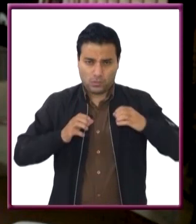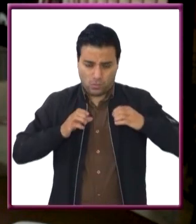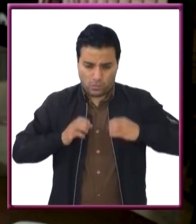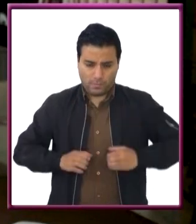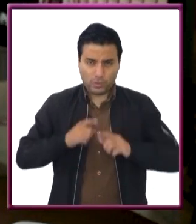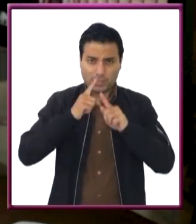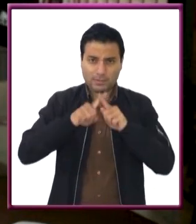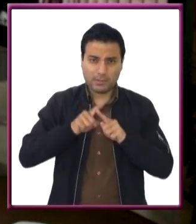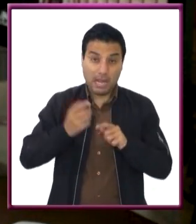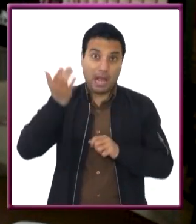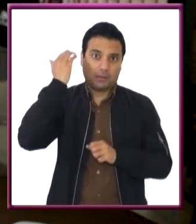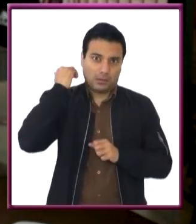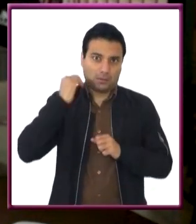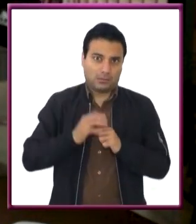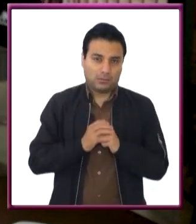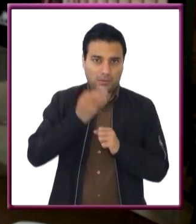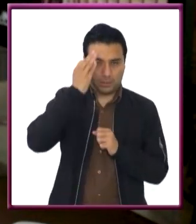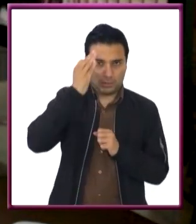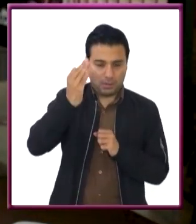estaban prohibidos. Él